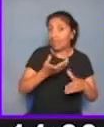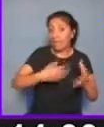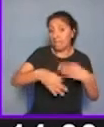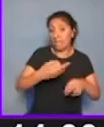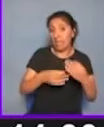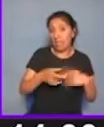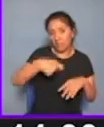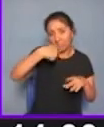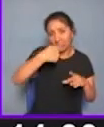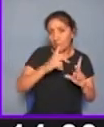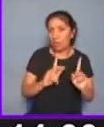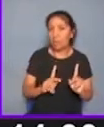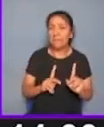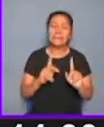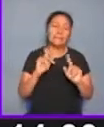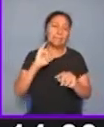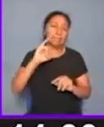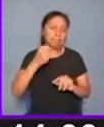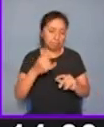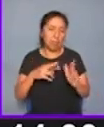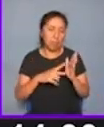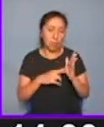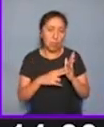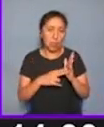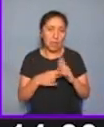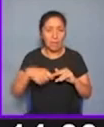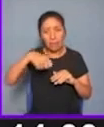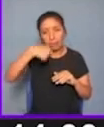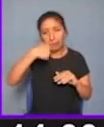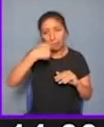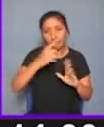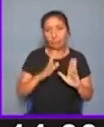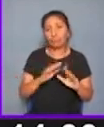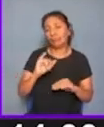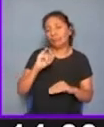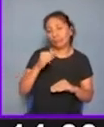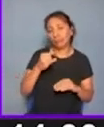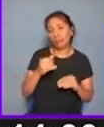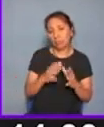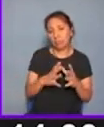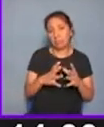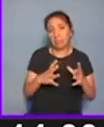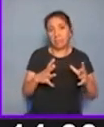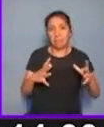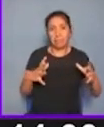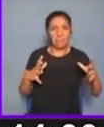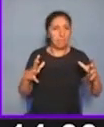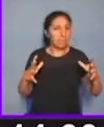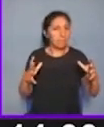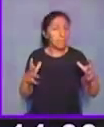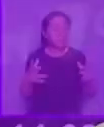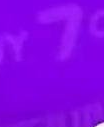problemática que venimos hace mucho trabajando el tema del consumo de de drogas sí se va incrementando pero